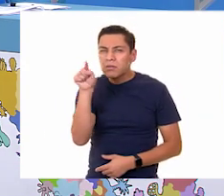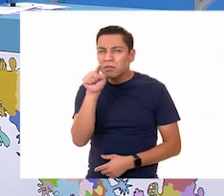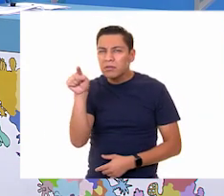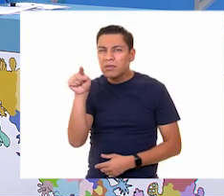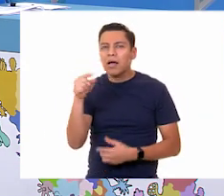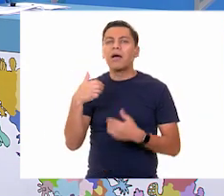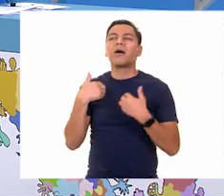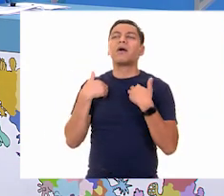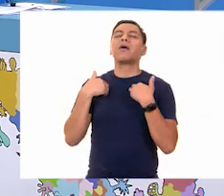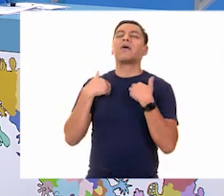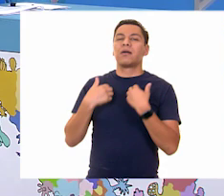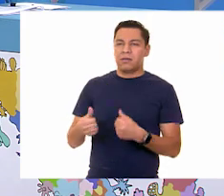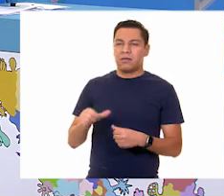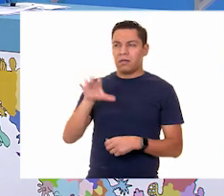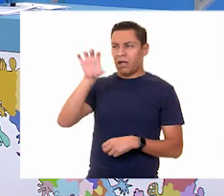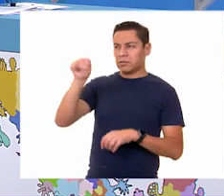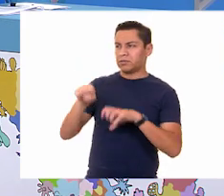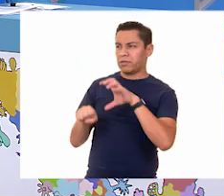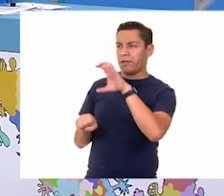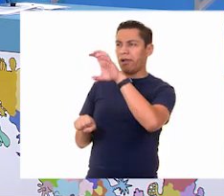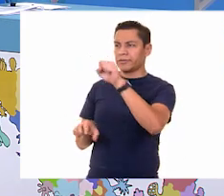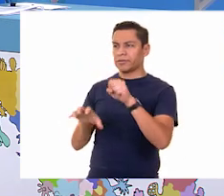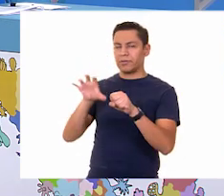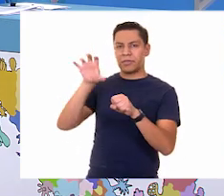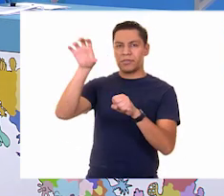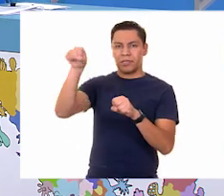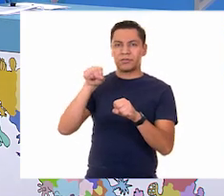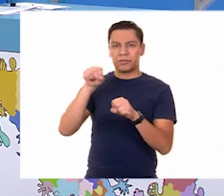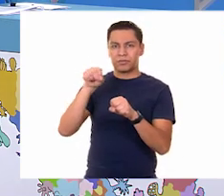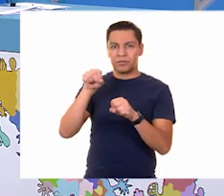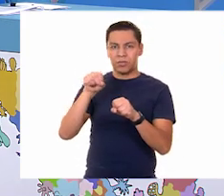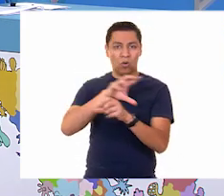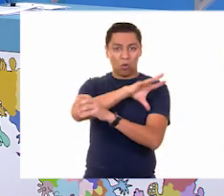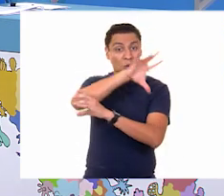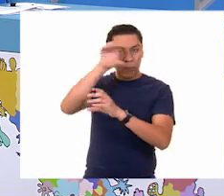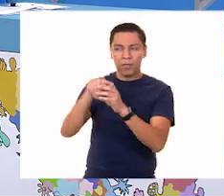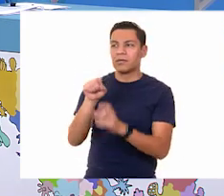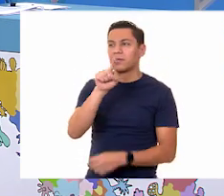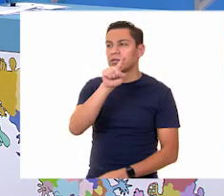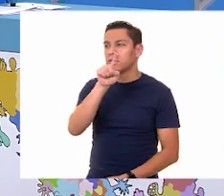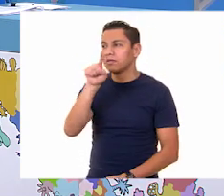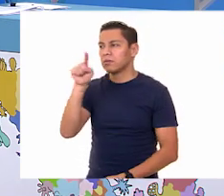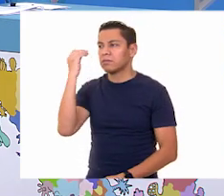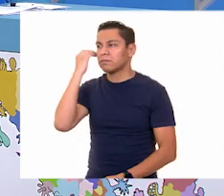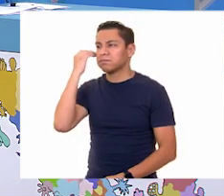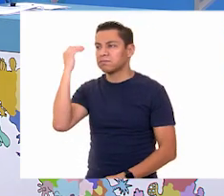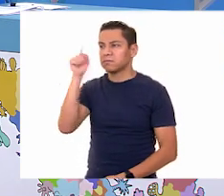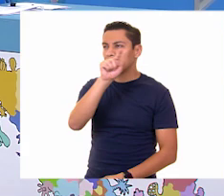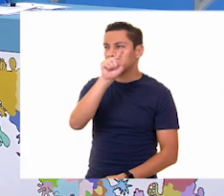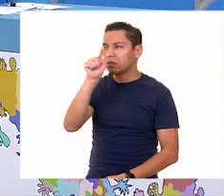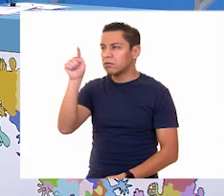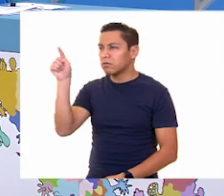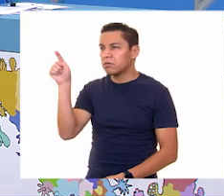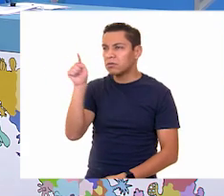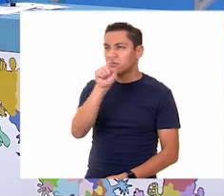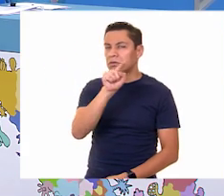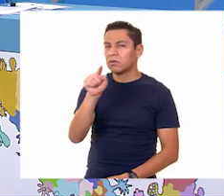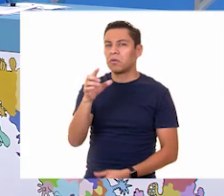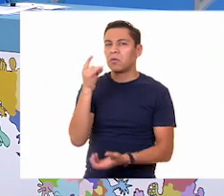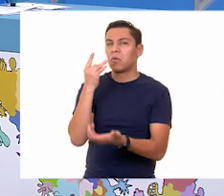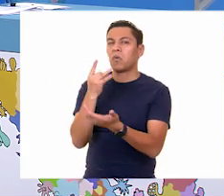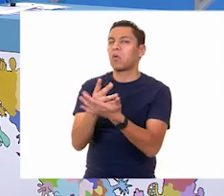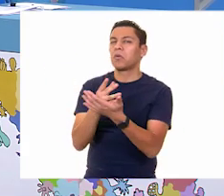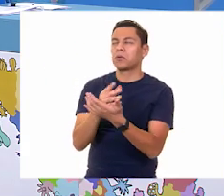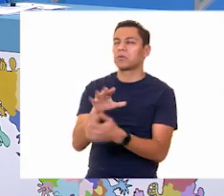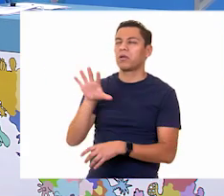Esto nos puede dar una idea de cómo se organiza el contenido y dónde se encuentra la información que nos puede servir, sin tener que leer todo